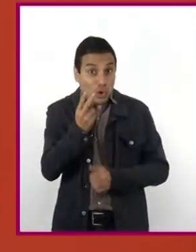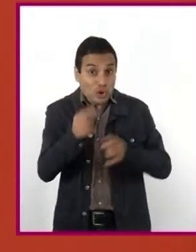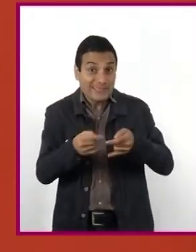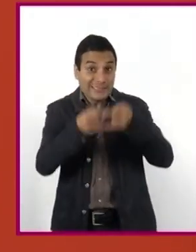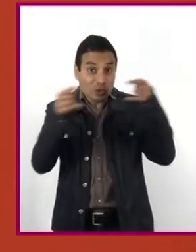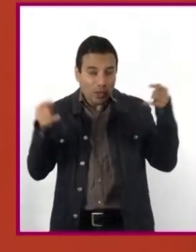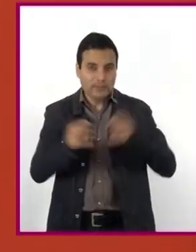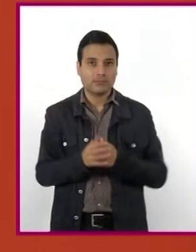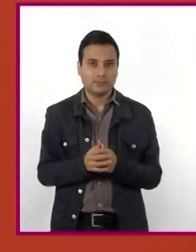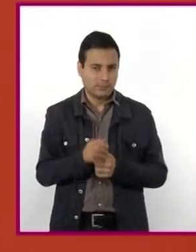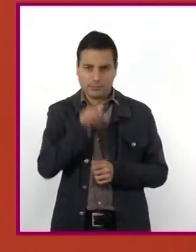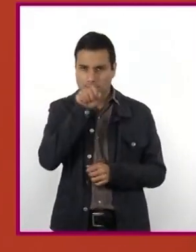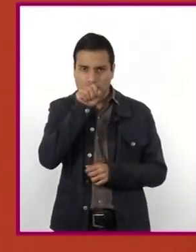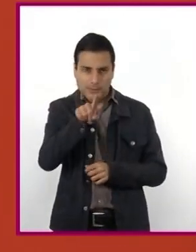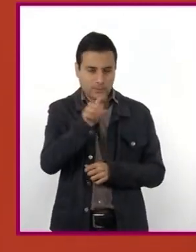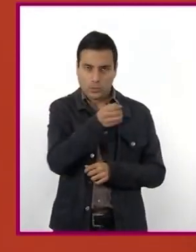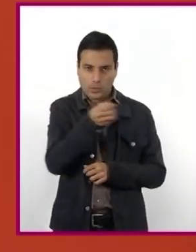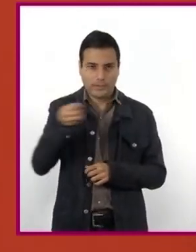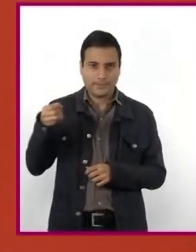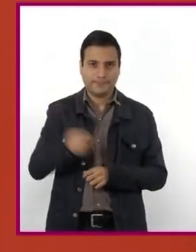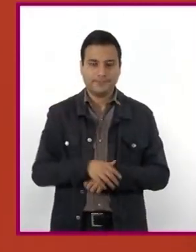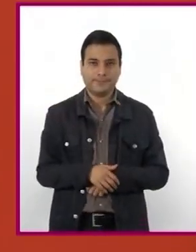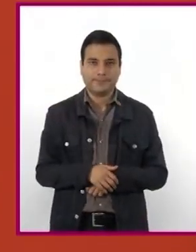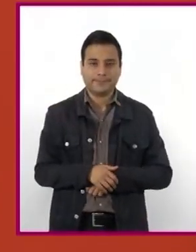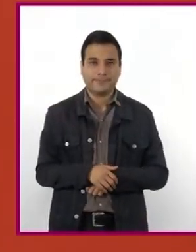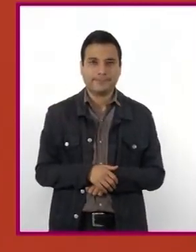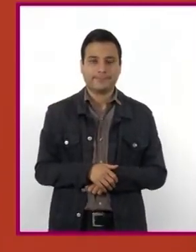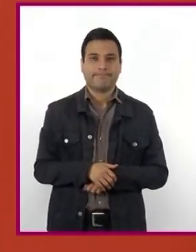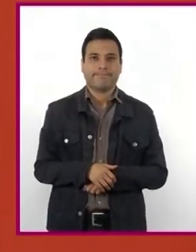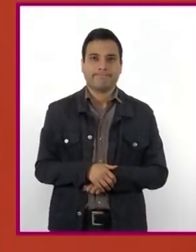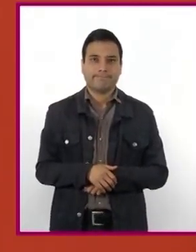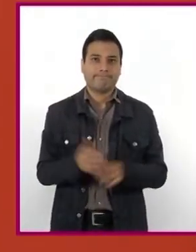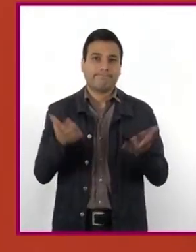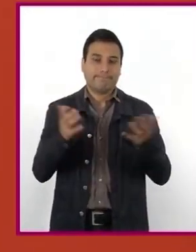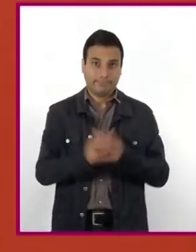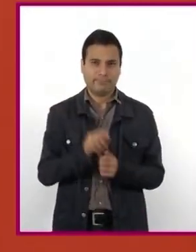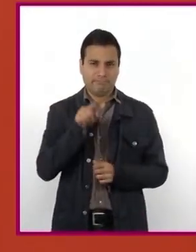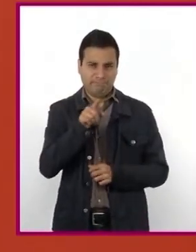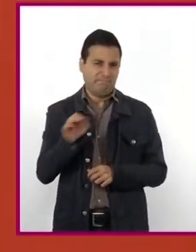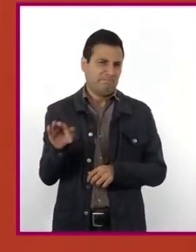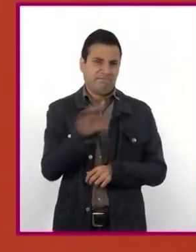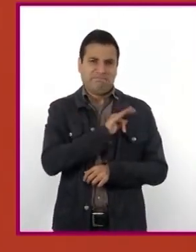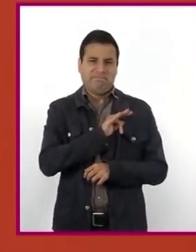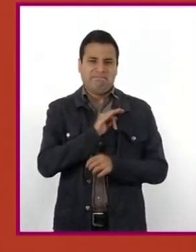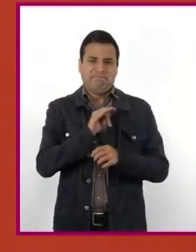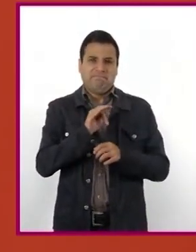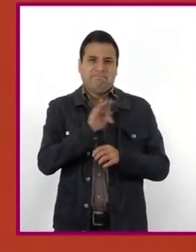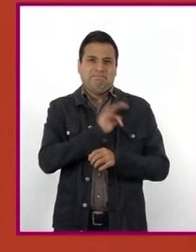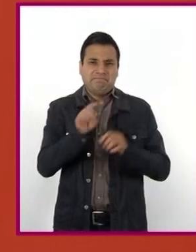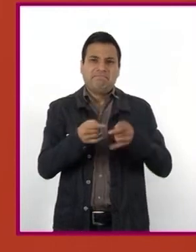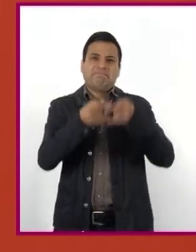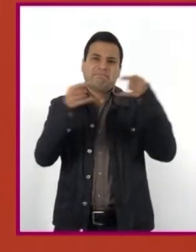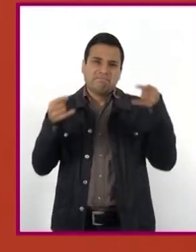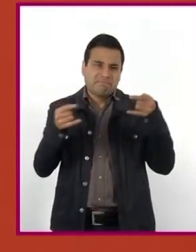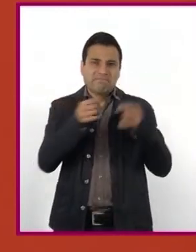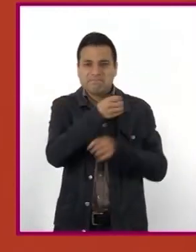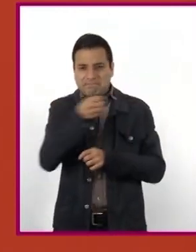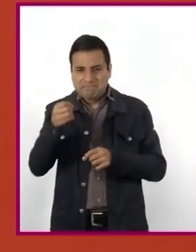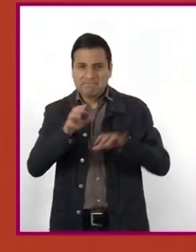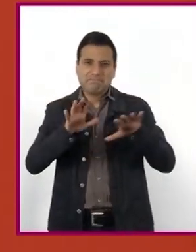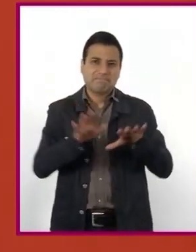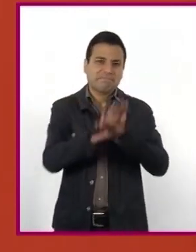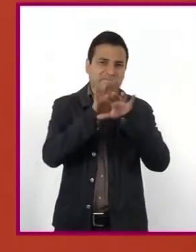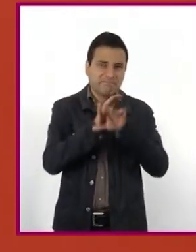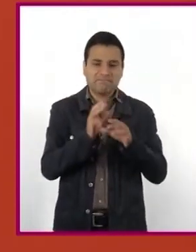leímos siguieron esta estructura. O si son más aventurados, también pueden jugar con el orden de la historia para crear